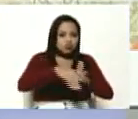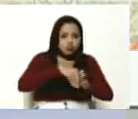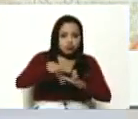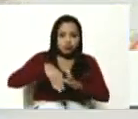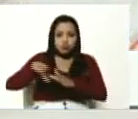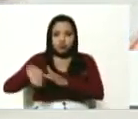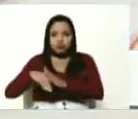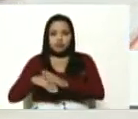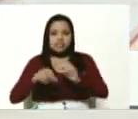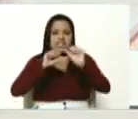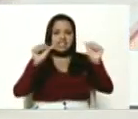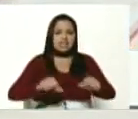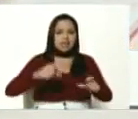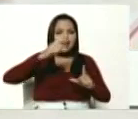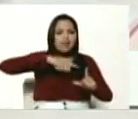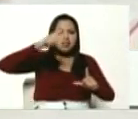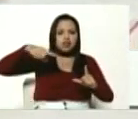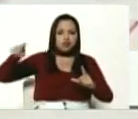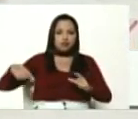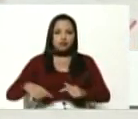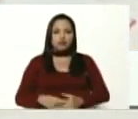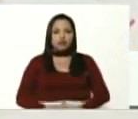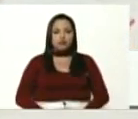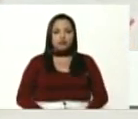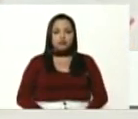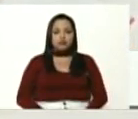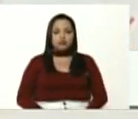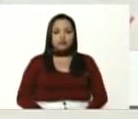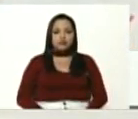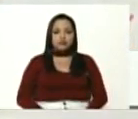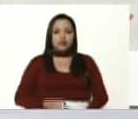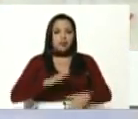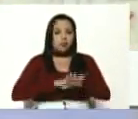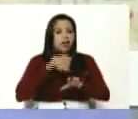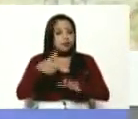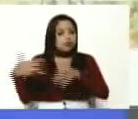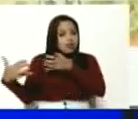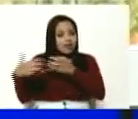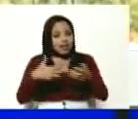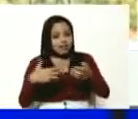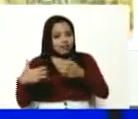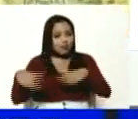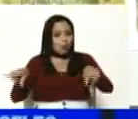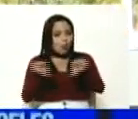en el sistema eléctrico porque tengo una guerra